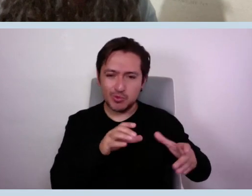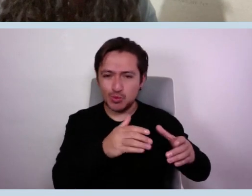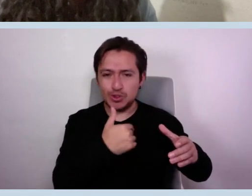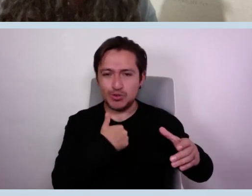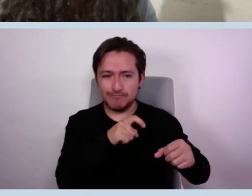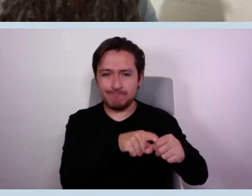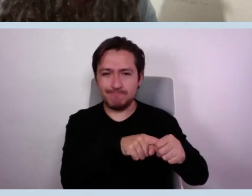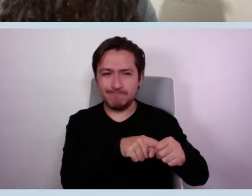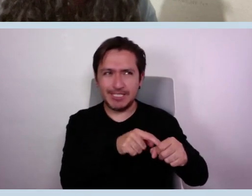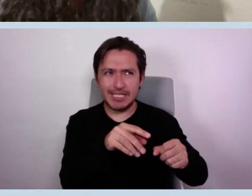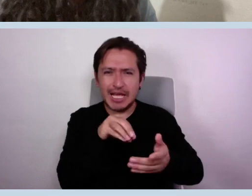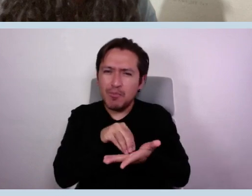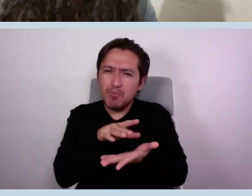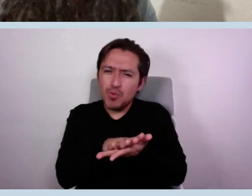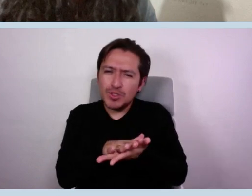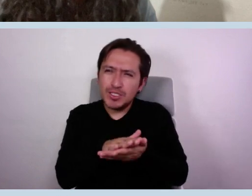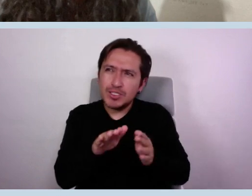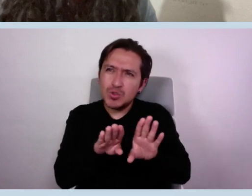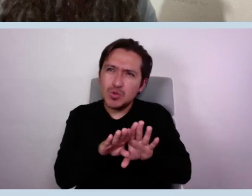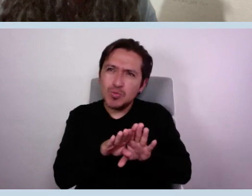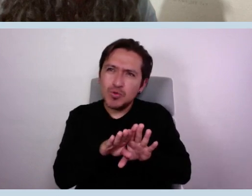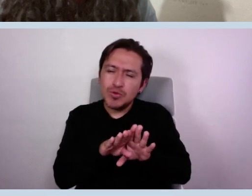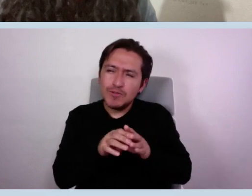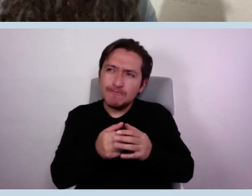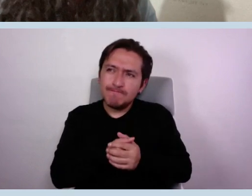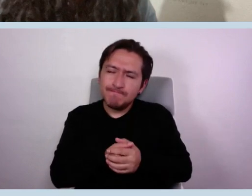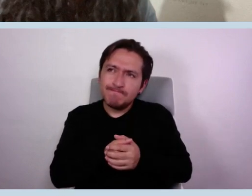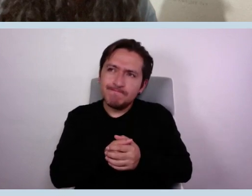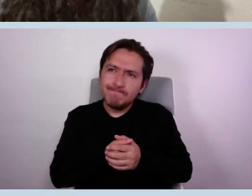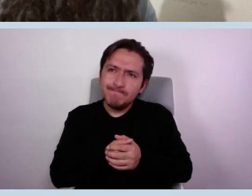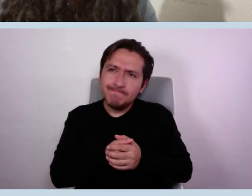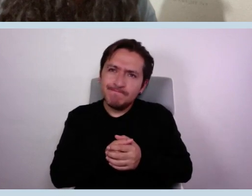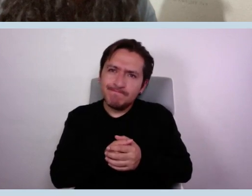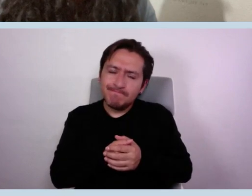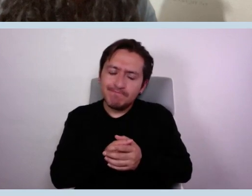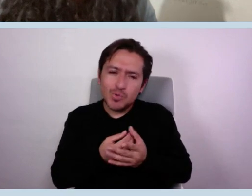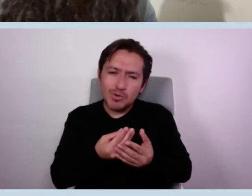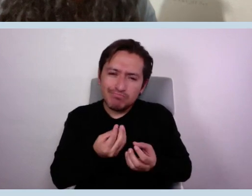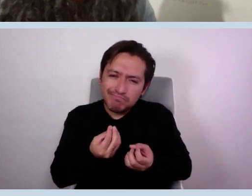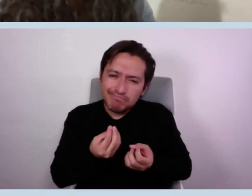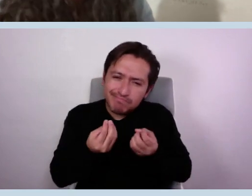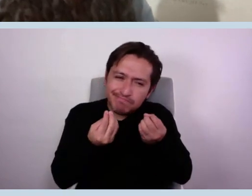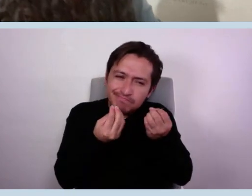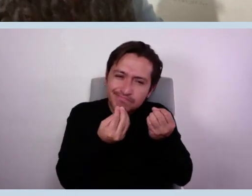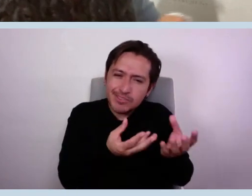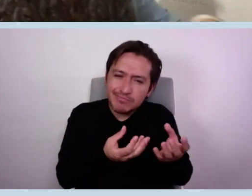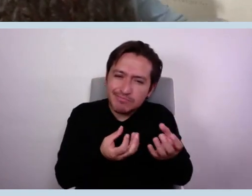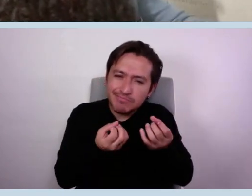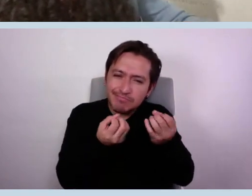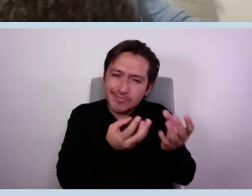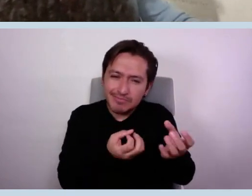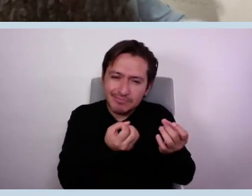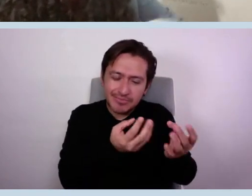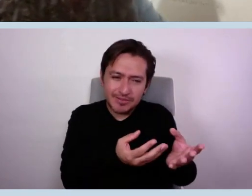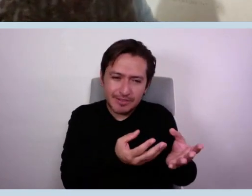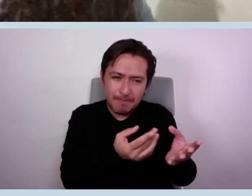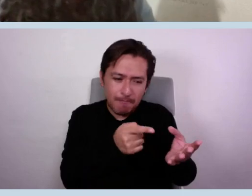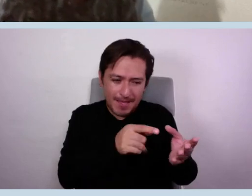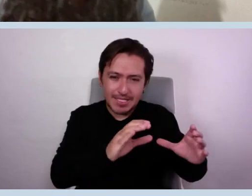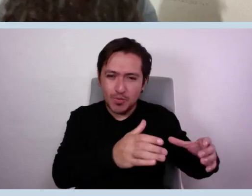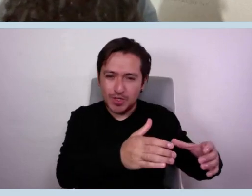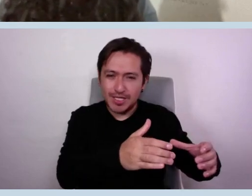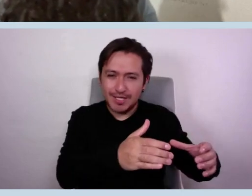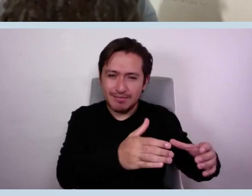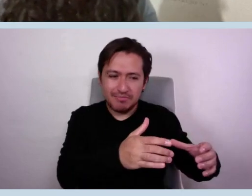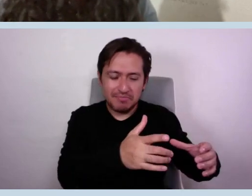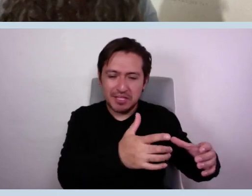o de complementar o de llenar de Esperanza esas esas comunidades esa comunidad y